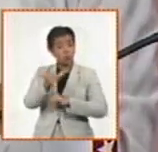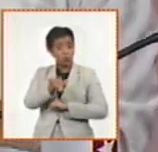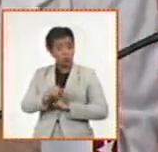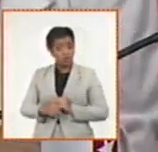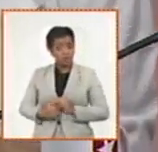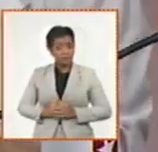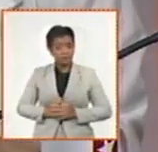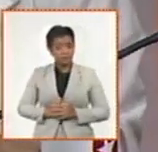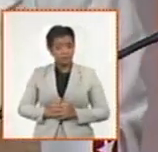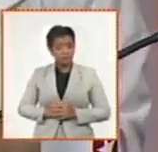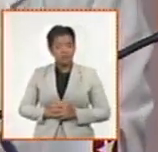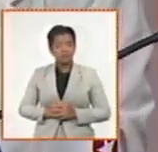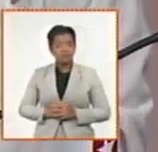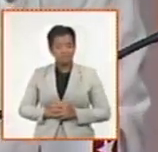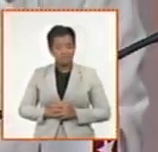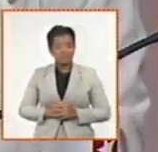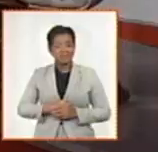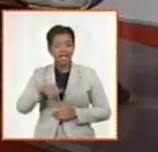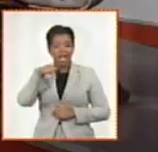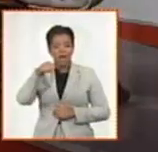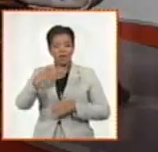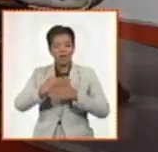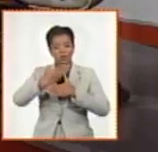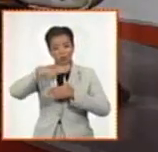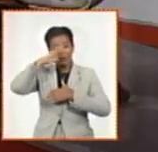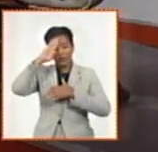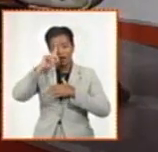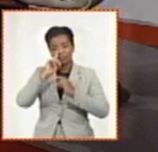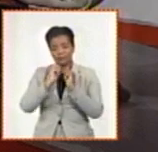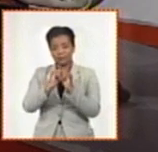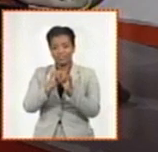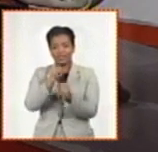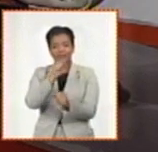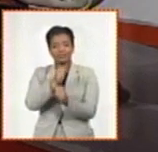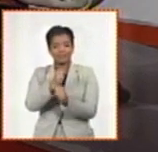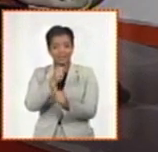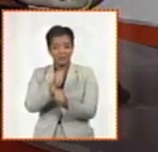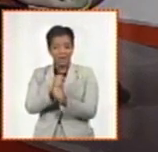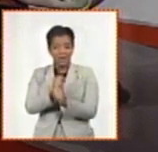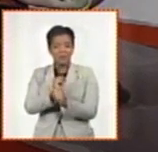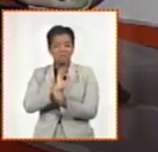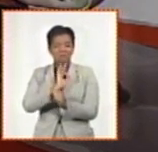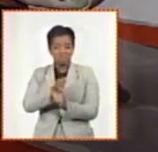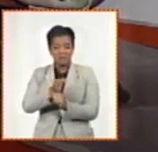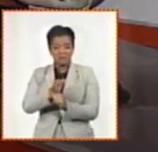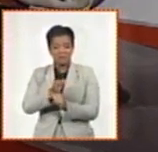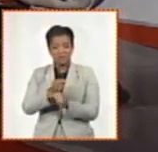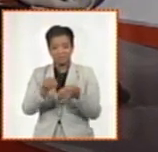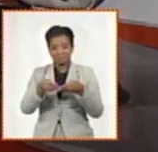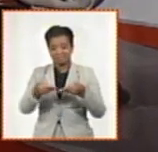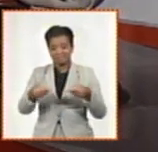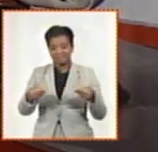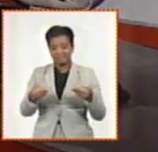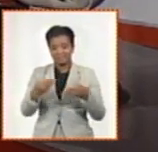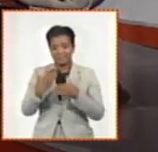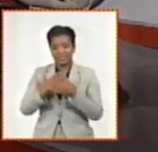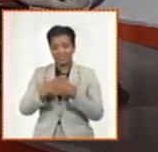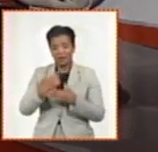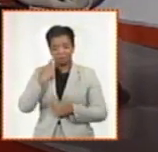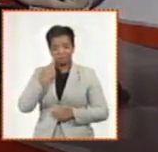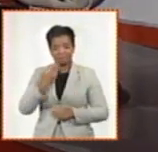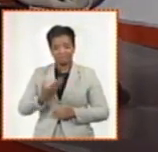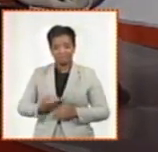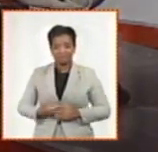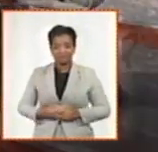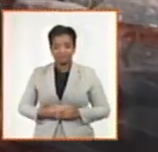yo creo que sí. Vamos a Santiago de Cuba. Hay un reportaje sobre el trabajo de la agroecología en esa provincia. Vamos a ver